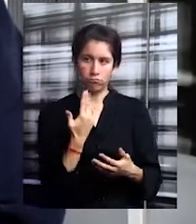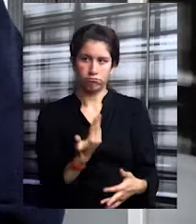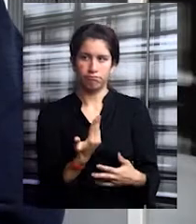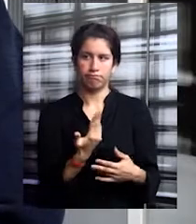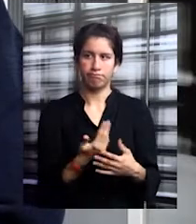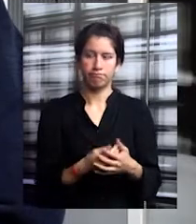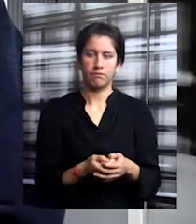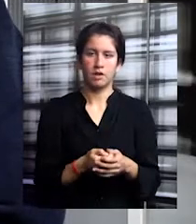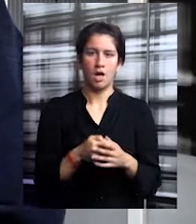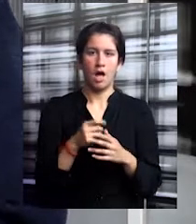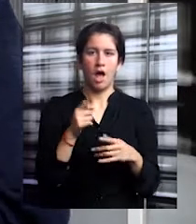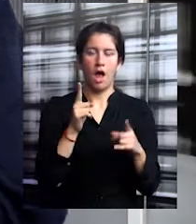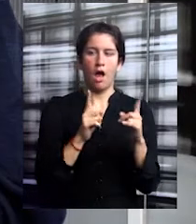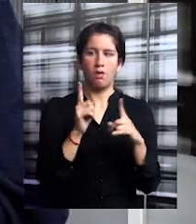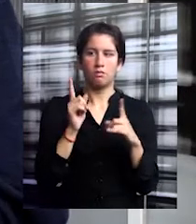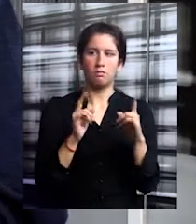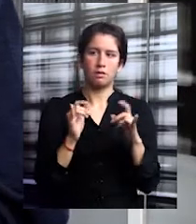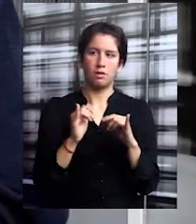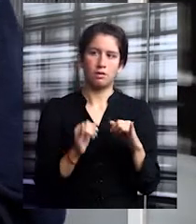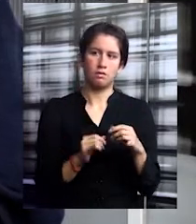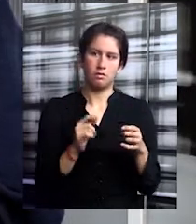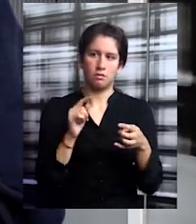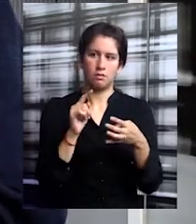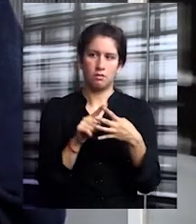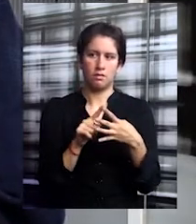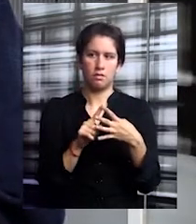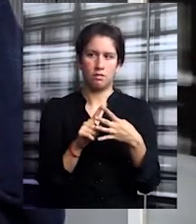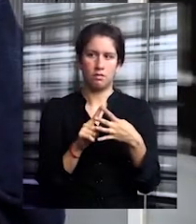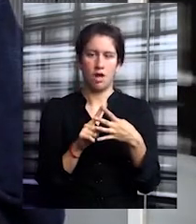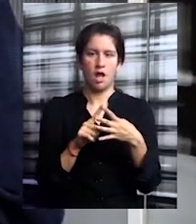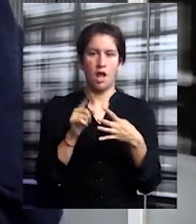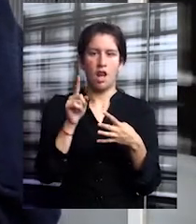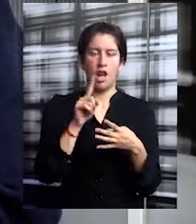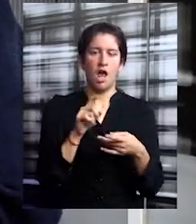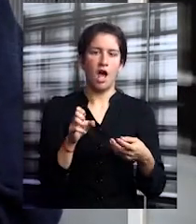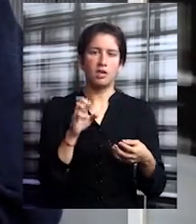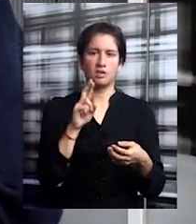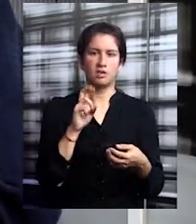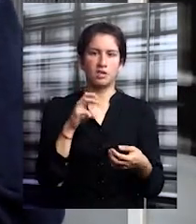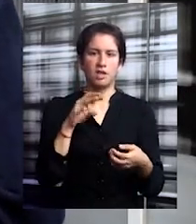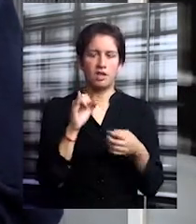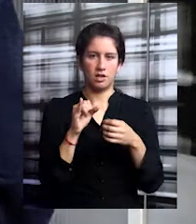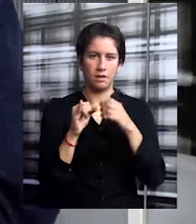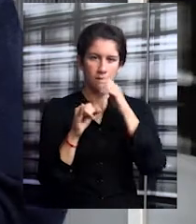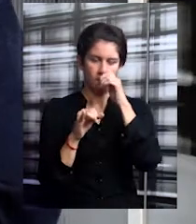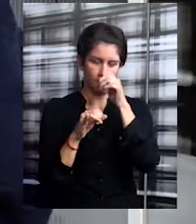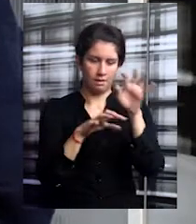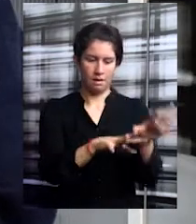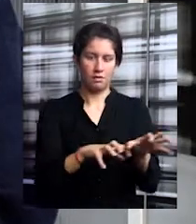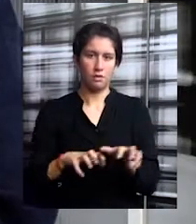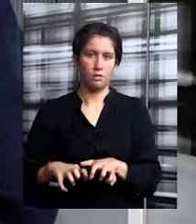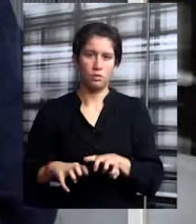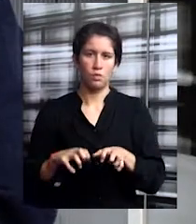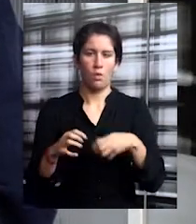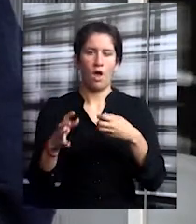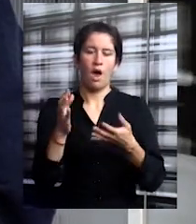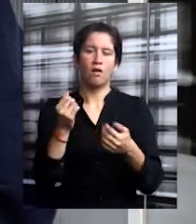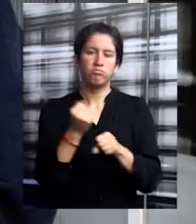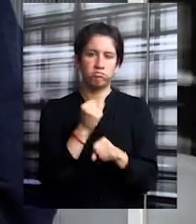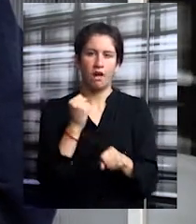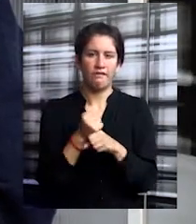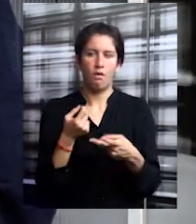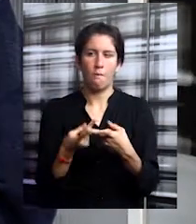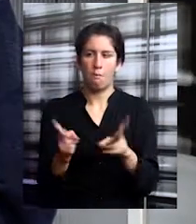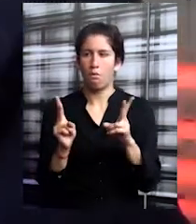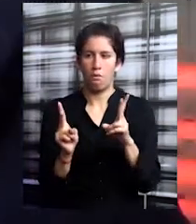algunas medidas que se están realizando a través de INDAP, de la Seremi de Agricultura y de Obras Públicas y otro tipo de instituciones más. Entonces,